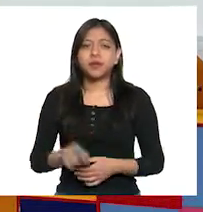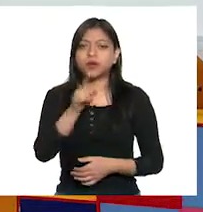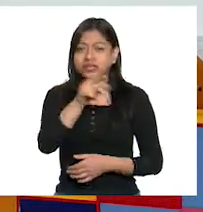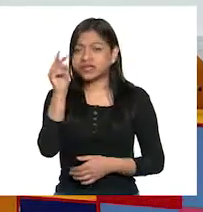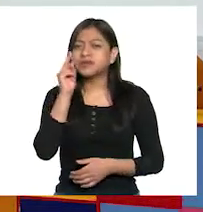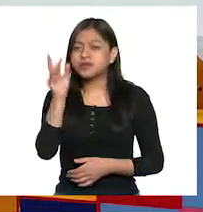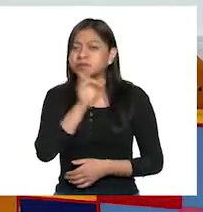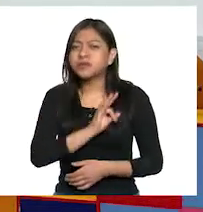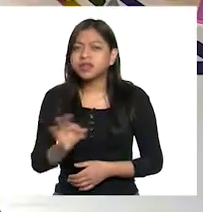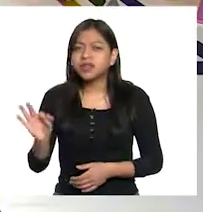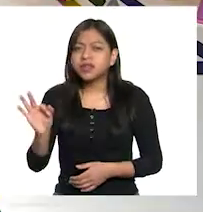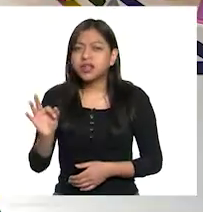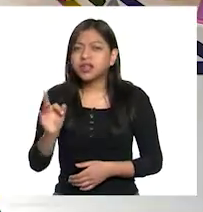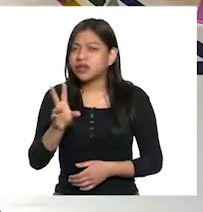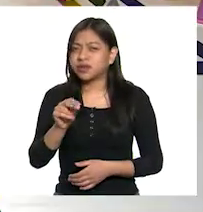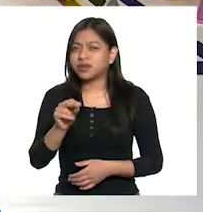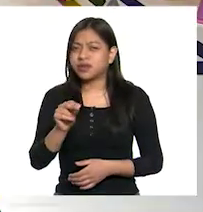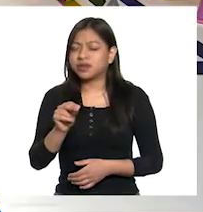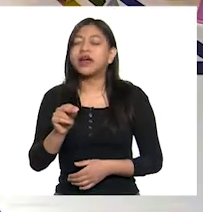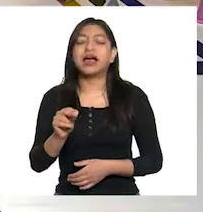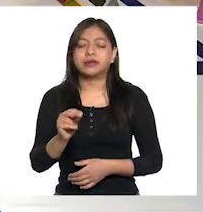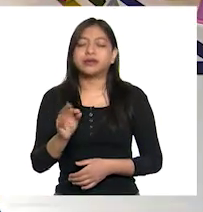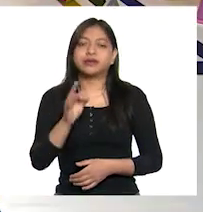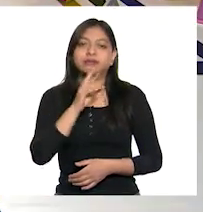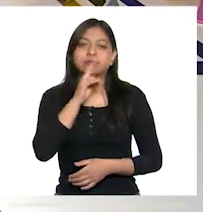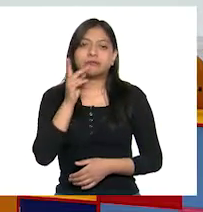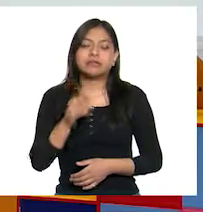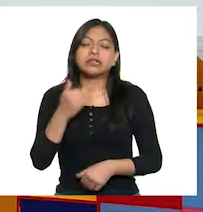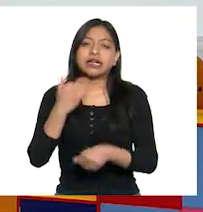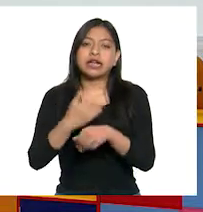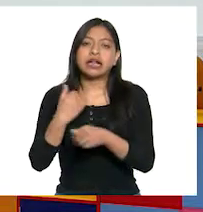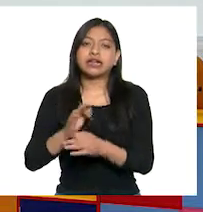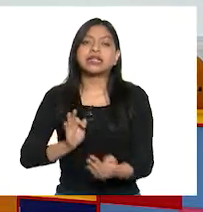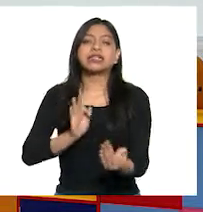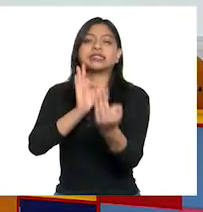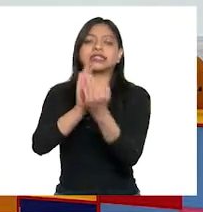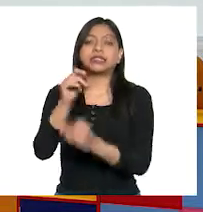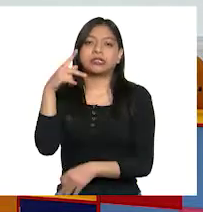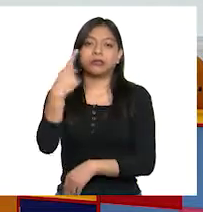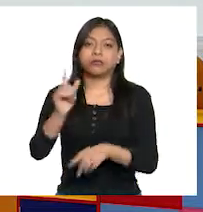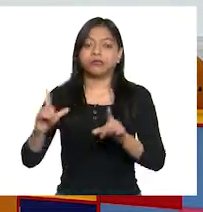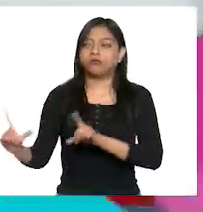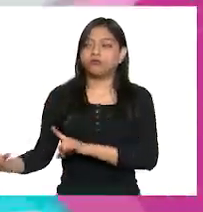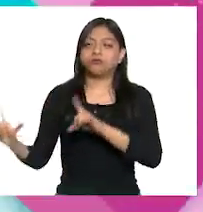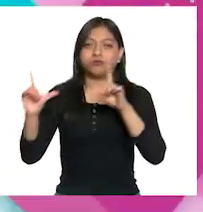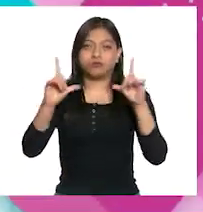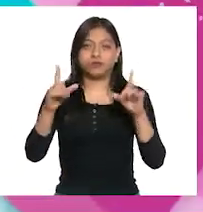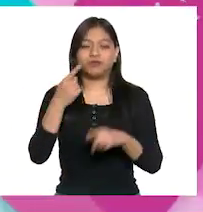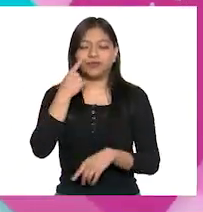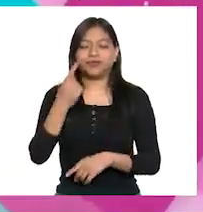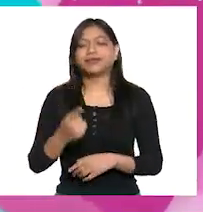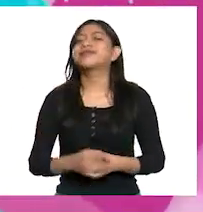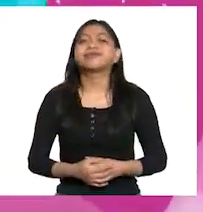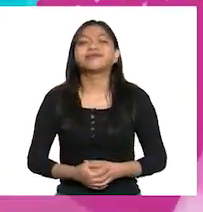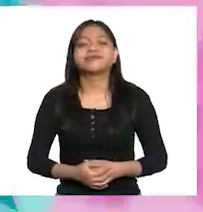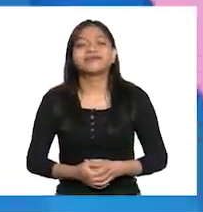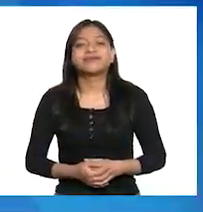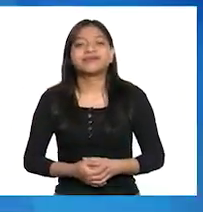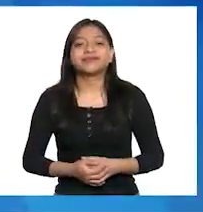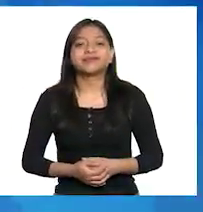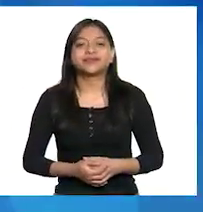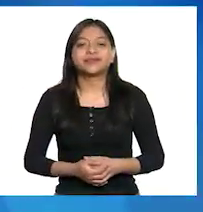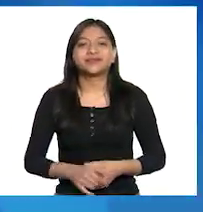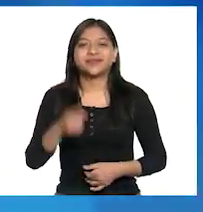ver? No mucho, ¿verdad? Entonces, por eso va a aparecer también ahí en su pantalla este pequeño volante para que puedan ver toda la